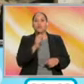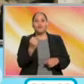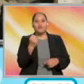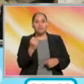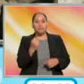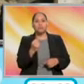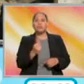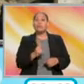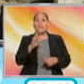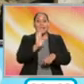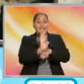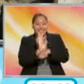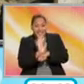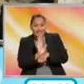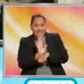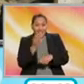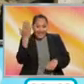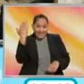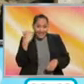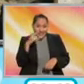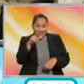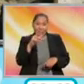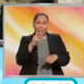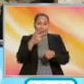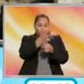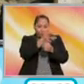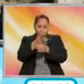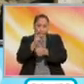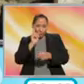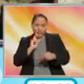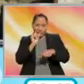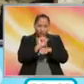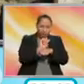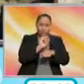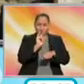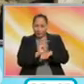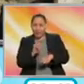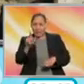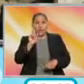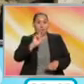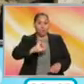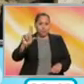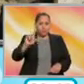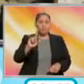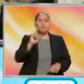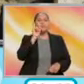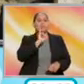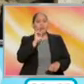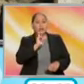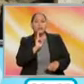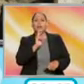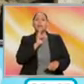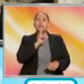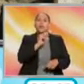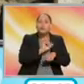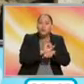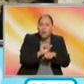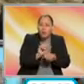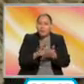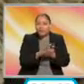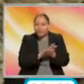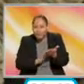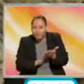En el cine, en esa época donde ella fue muy reconocida, vamos a ver que las mujeres eran de voces muy